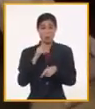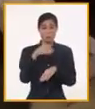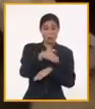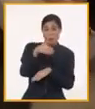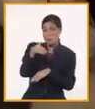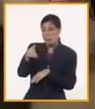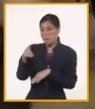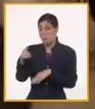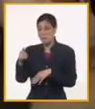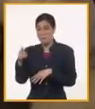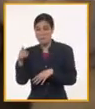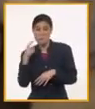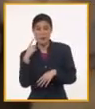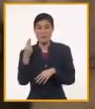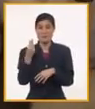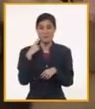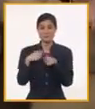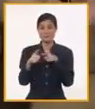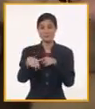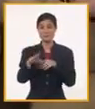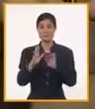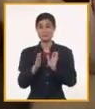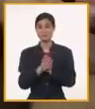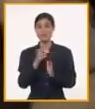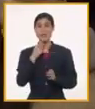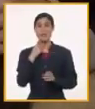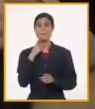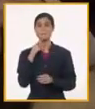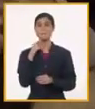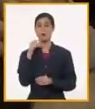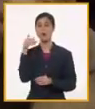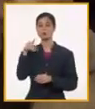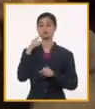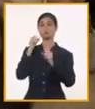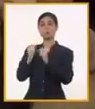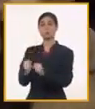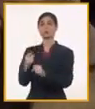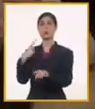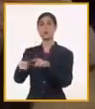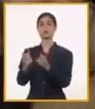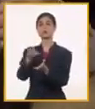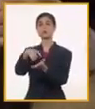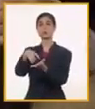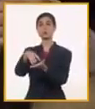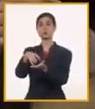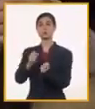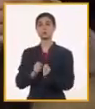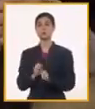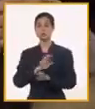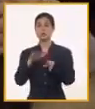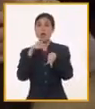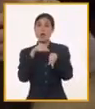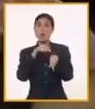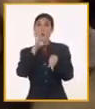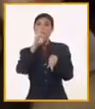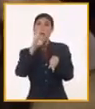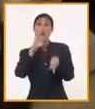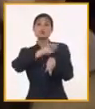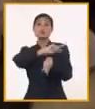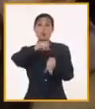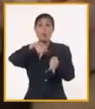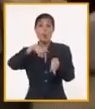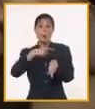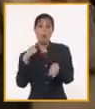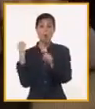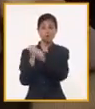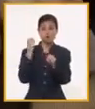organizativo, le decían, no, quédate en tal lugar, le sumábamos los otros, pero trabaja 8 horas, porque